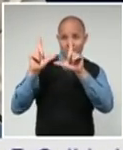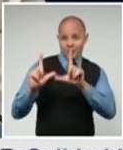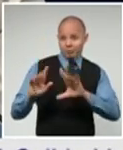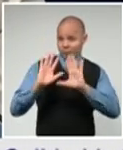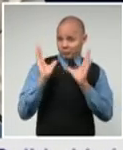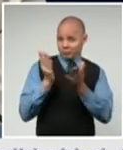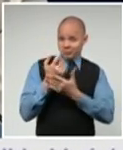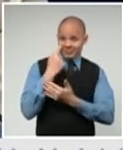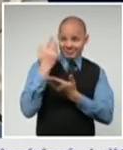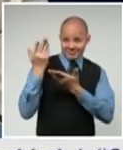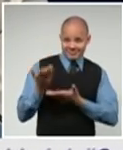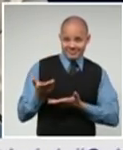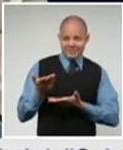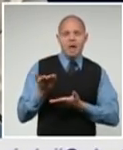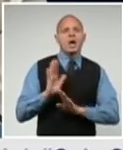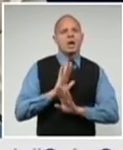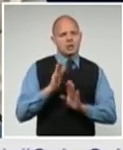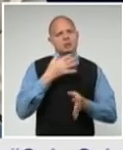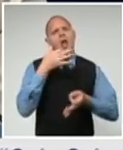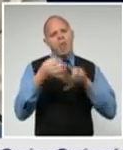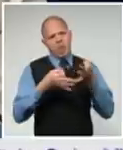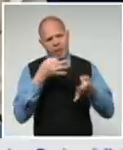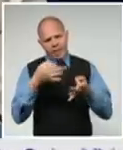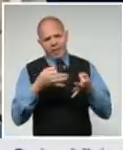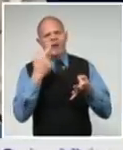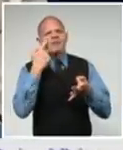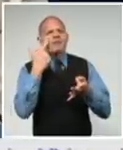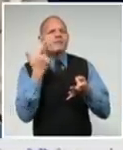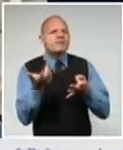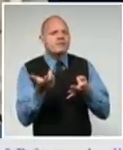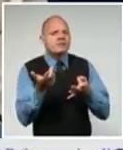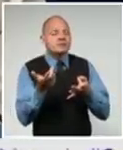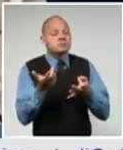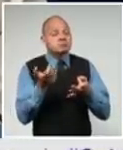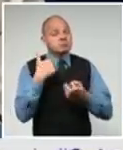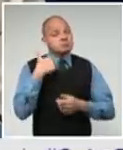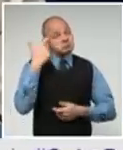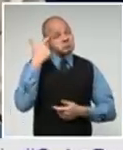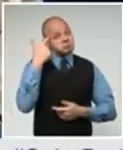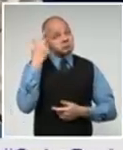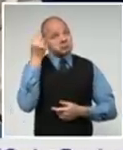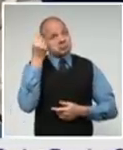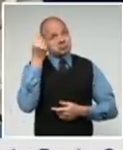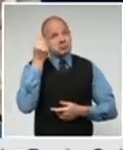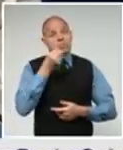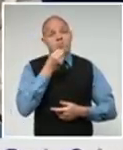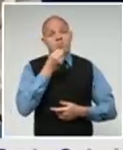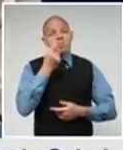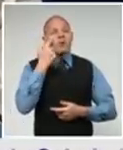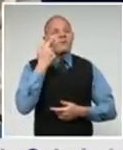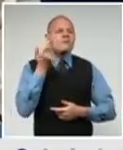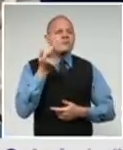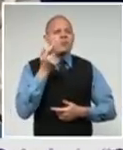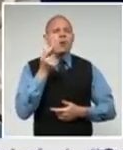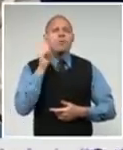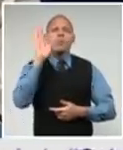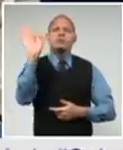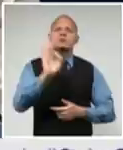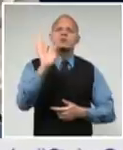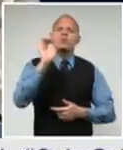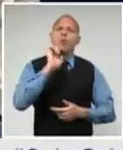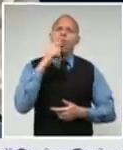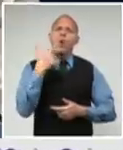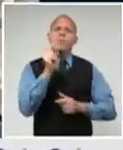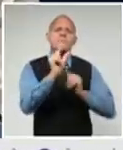diagnóstico de los casos, pues nos hace evaluar que la tasa de incidencia de casos confirmados